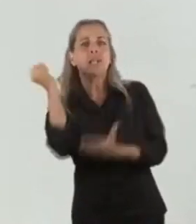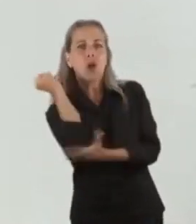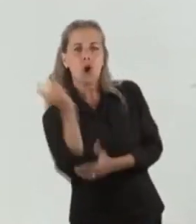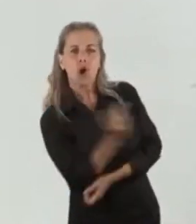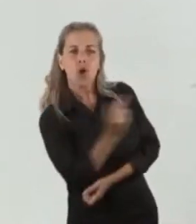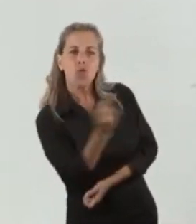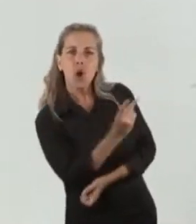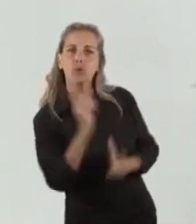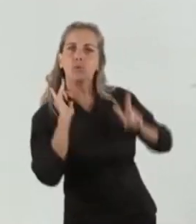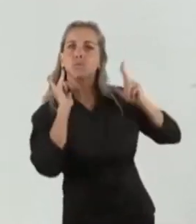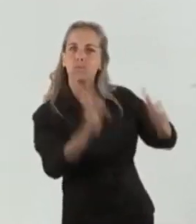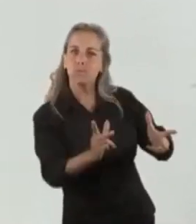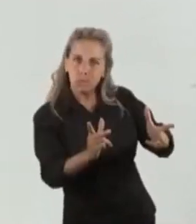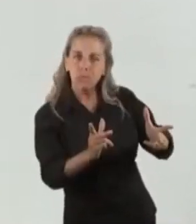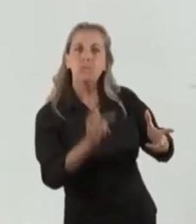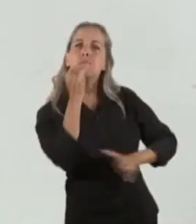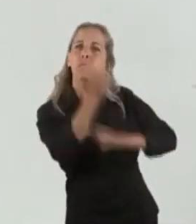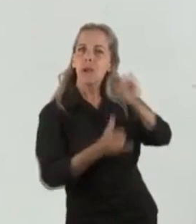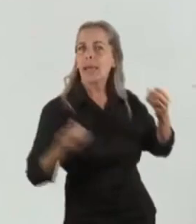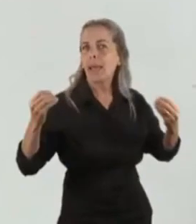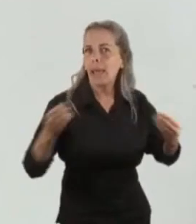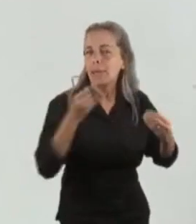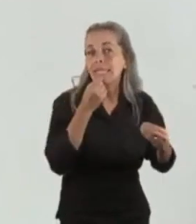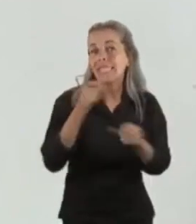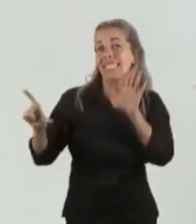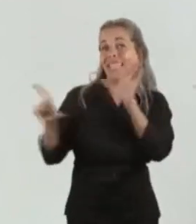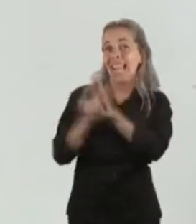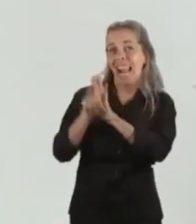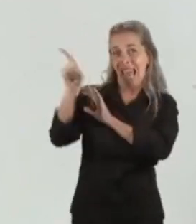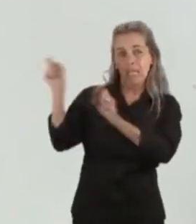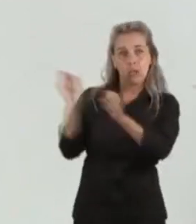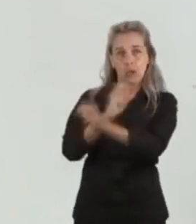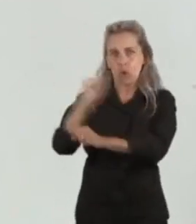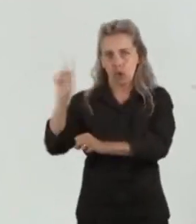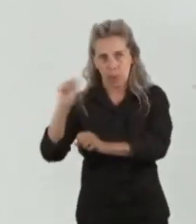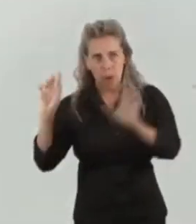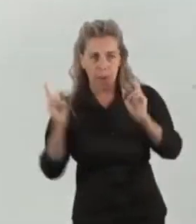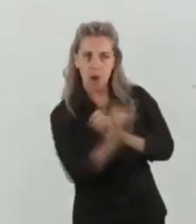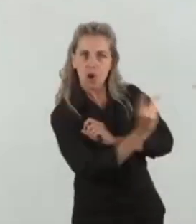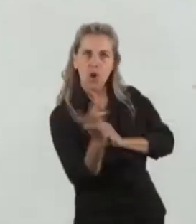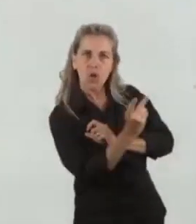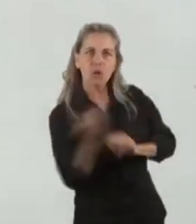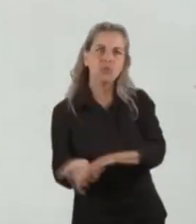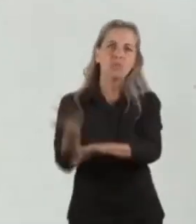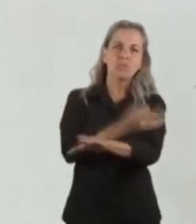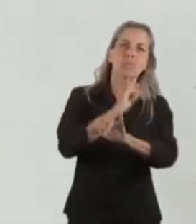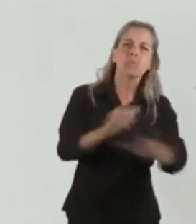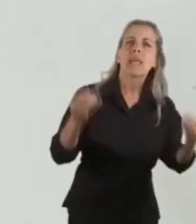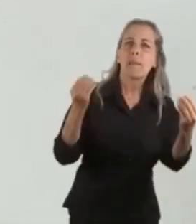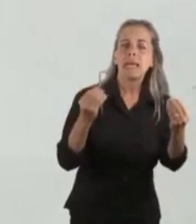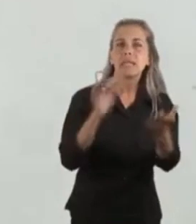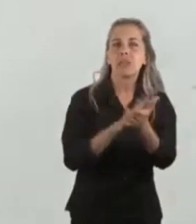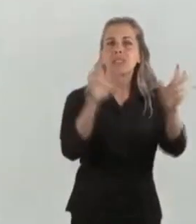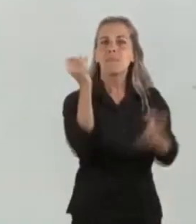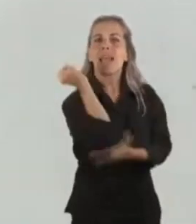respecto a lo que podía llegar a pasar si efectivamente esa ley no salía sobre todo haciendo hincapié en el aspecto económico